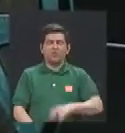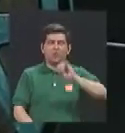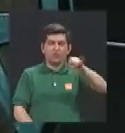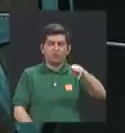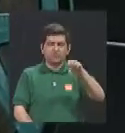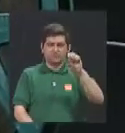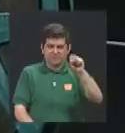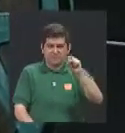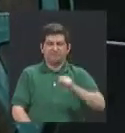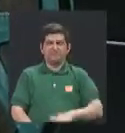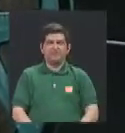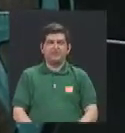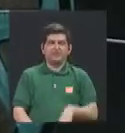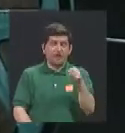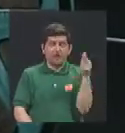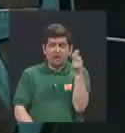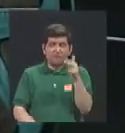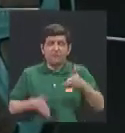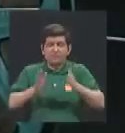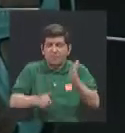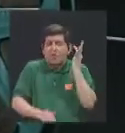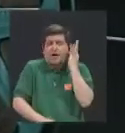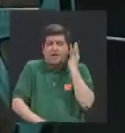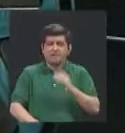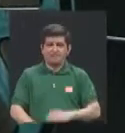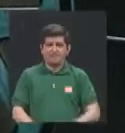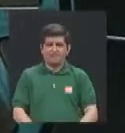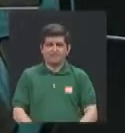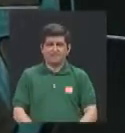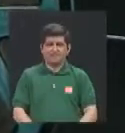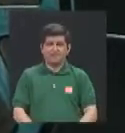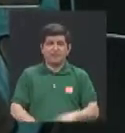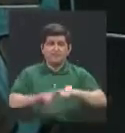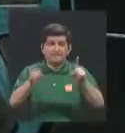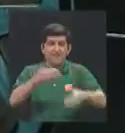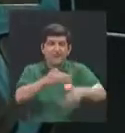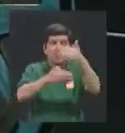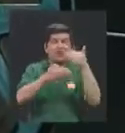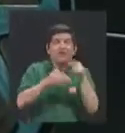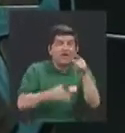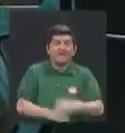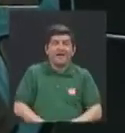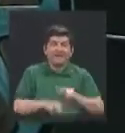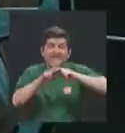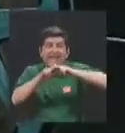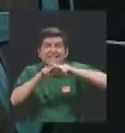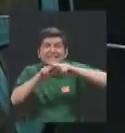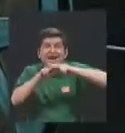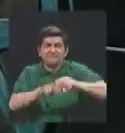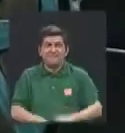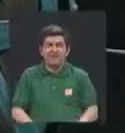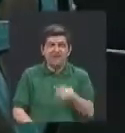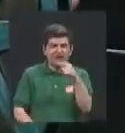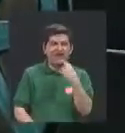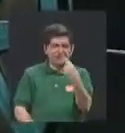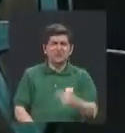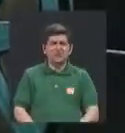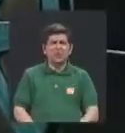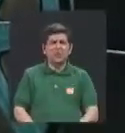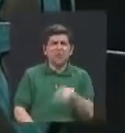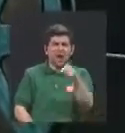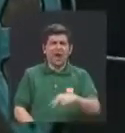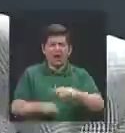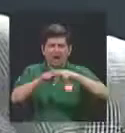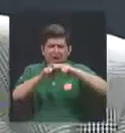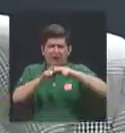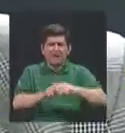los de don José Stauffer, que filmó a sus hijas, pero detrás de eso estaba el tranvía, la subió